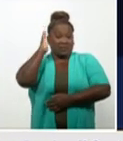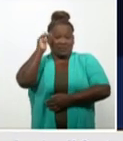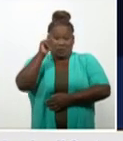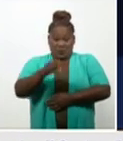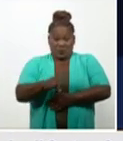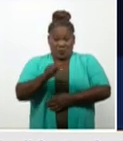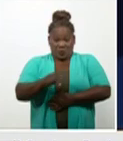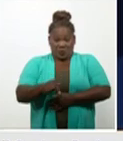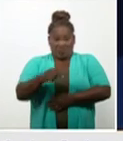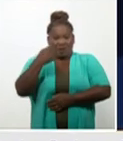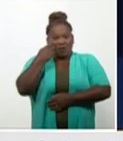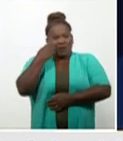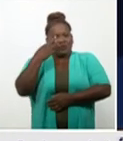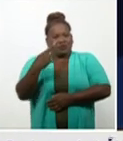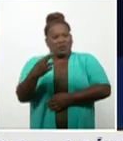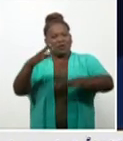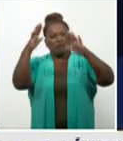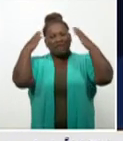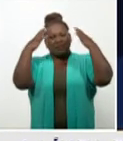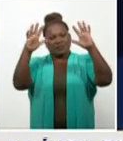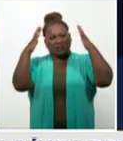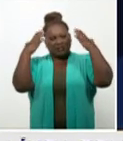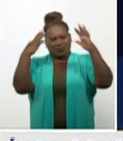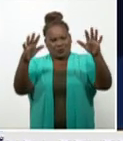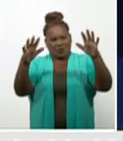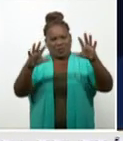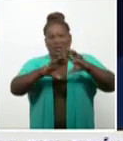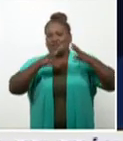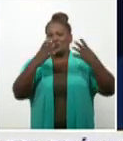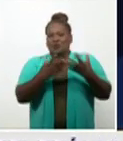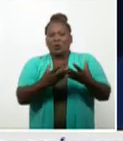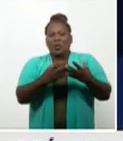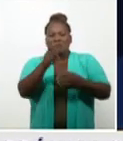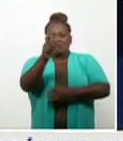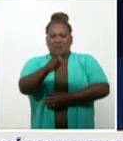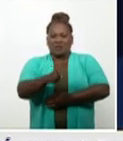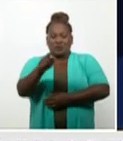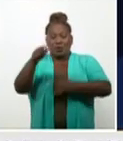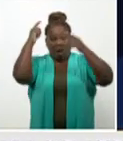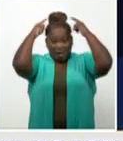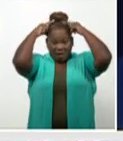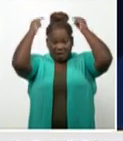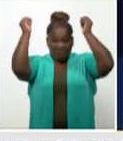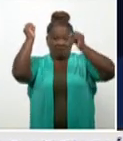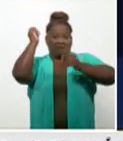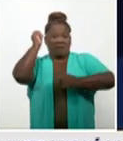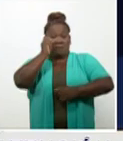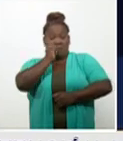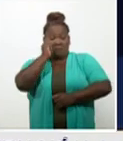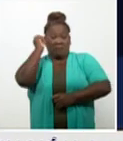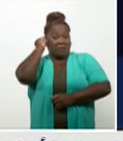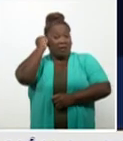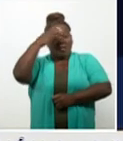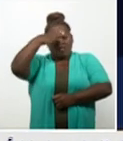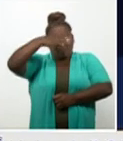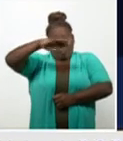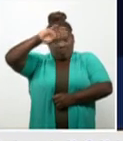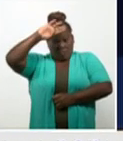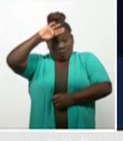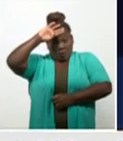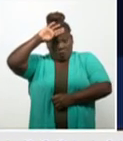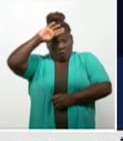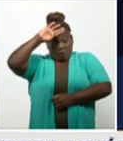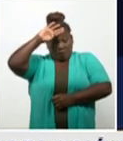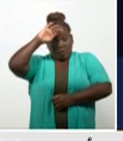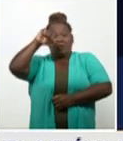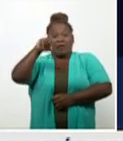el reconocimiento y la felicitación a todo el personal de enfermería de Cuba, que además está en